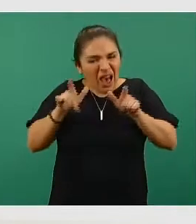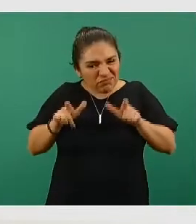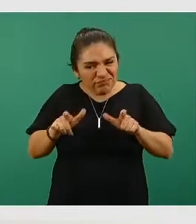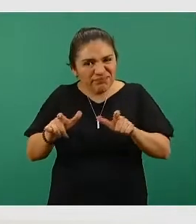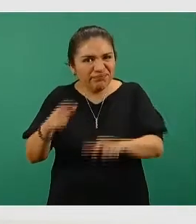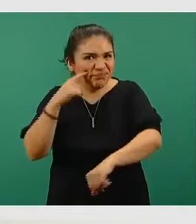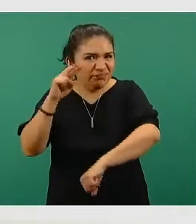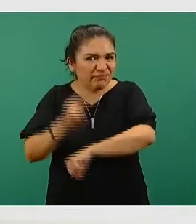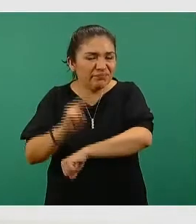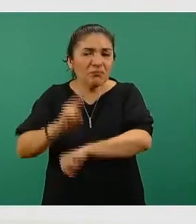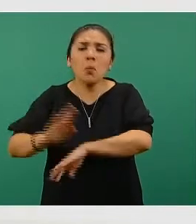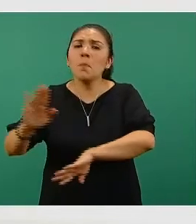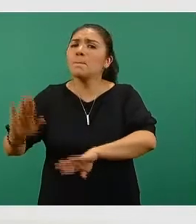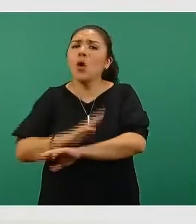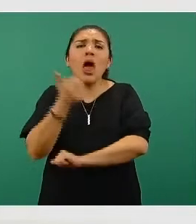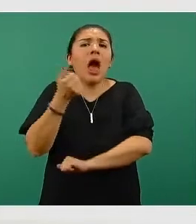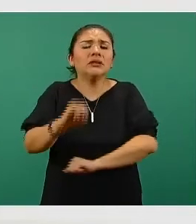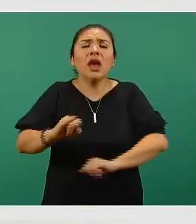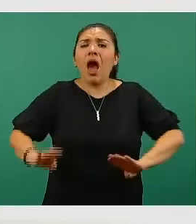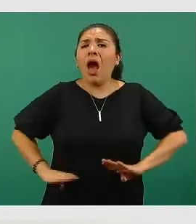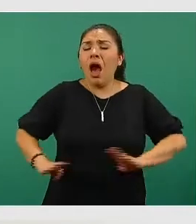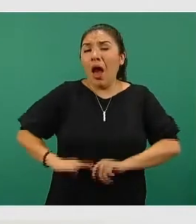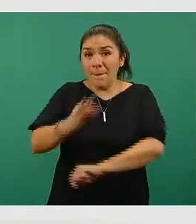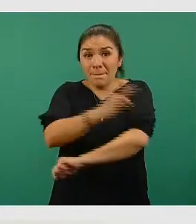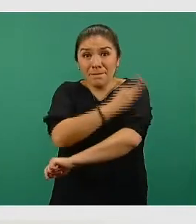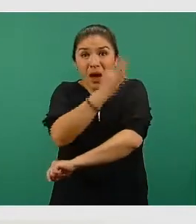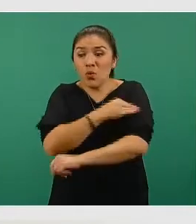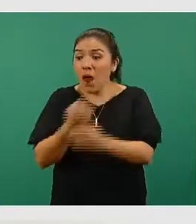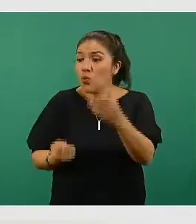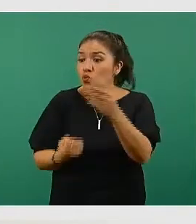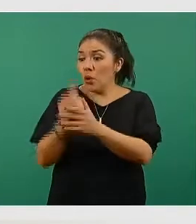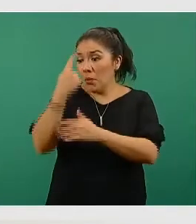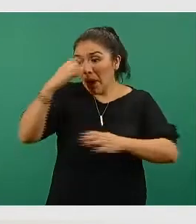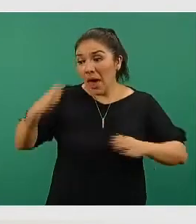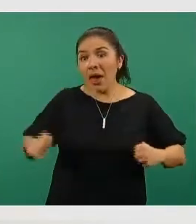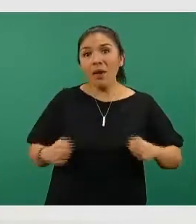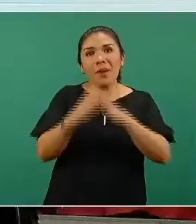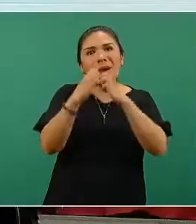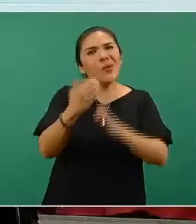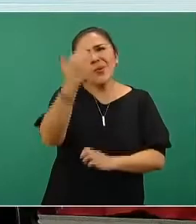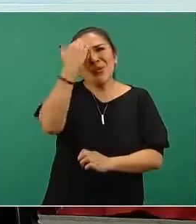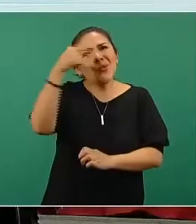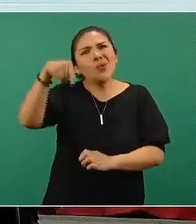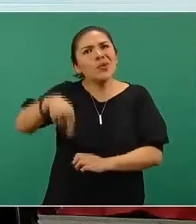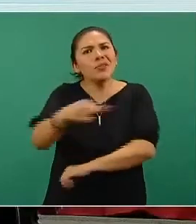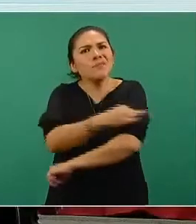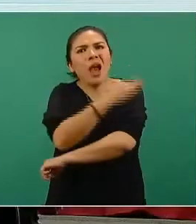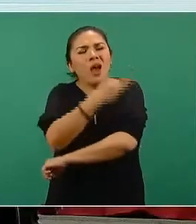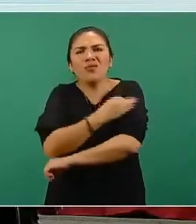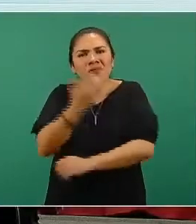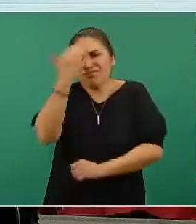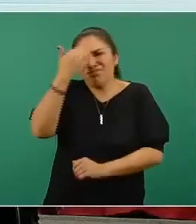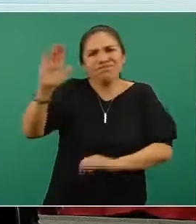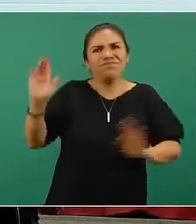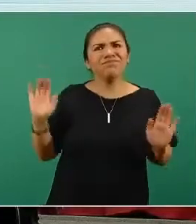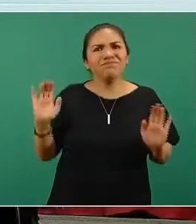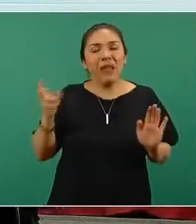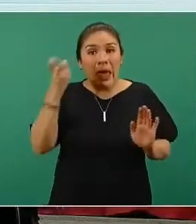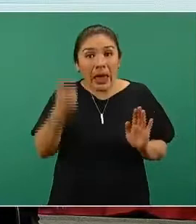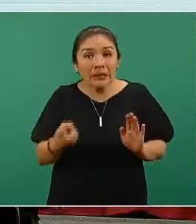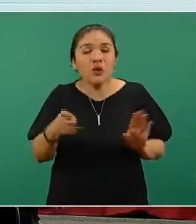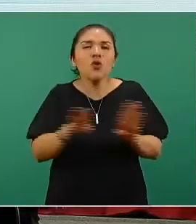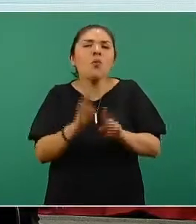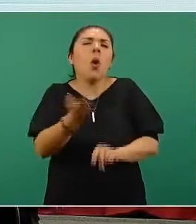en general en las vacunas para uso de emergencia pues hay menos conocimiento que el de las vacunas que se tienen del